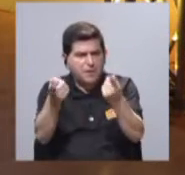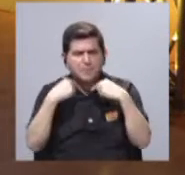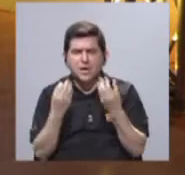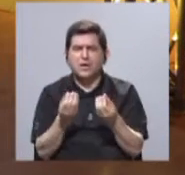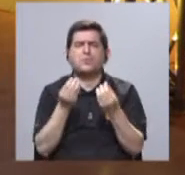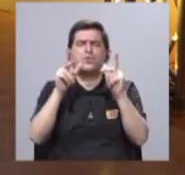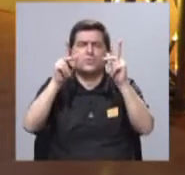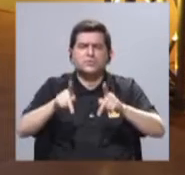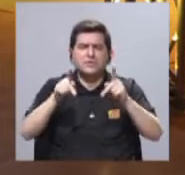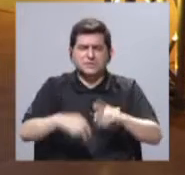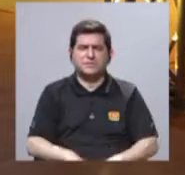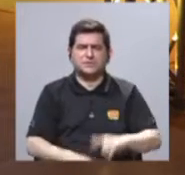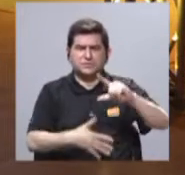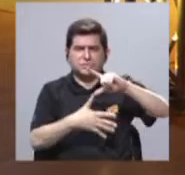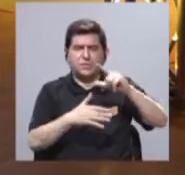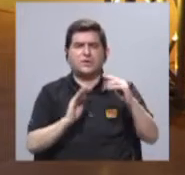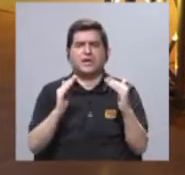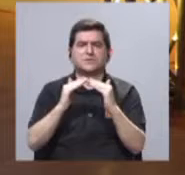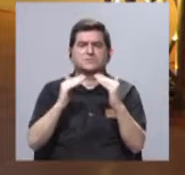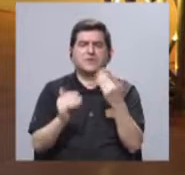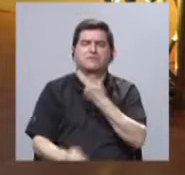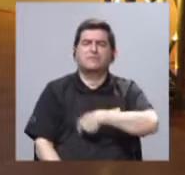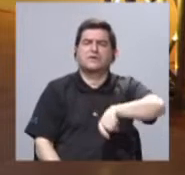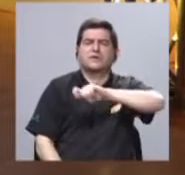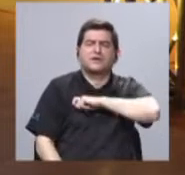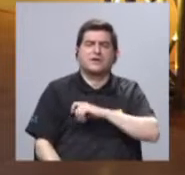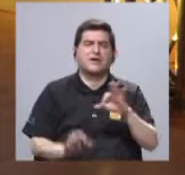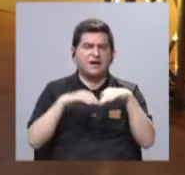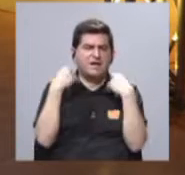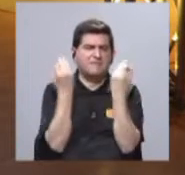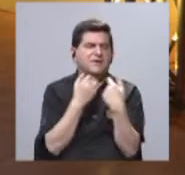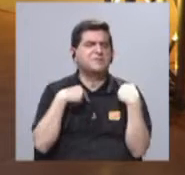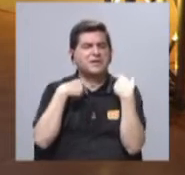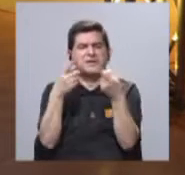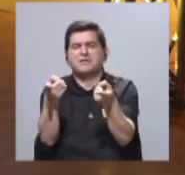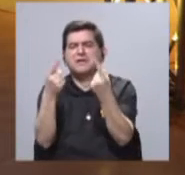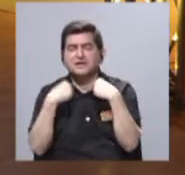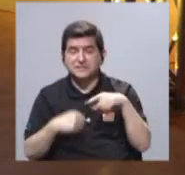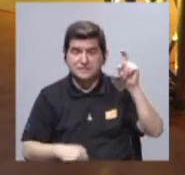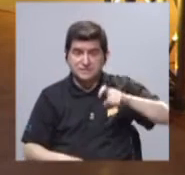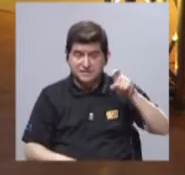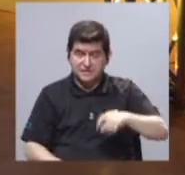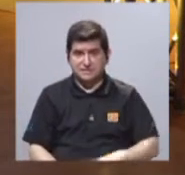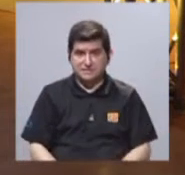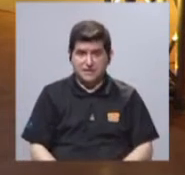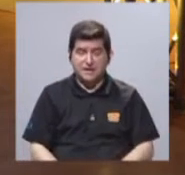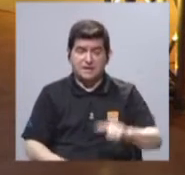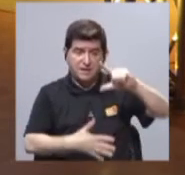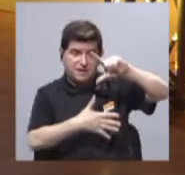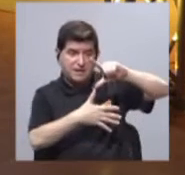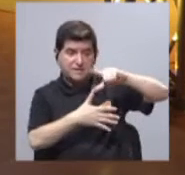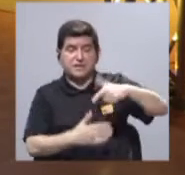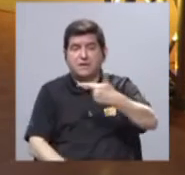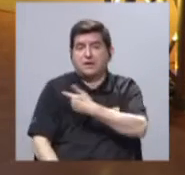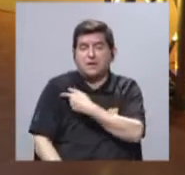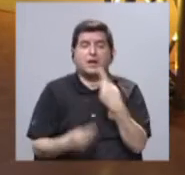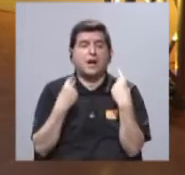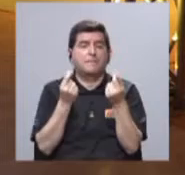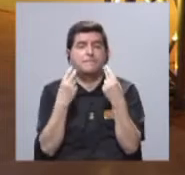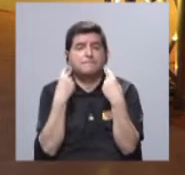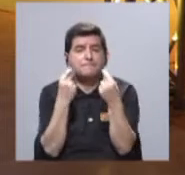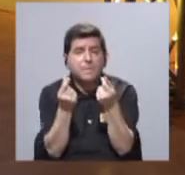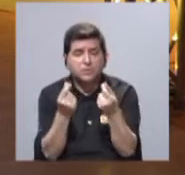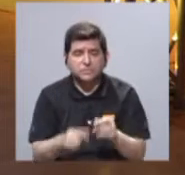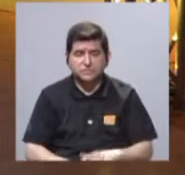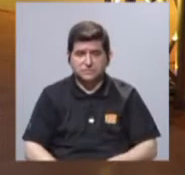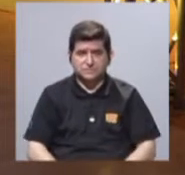viene mucha población latinoamerica viviendo en españa las familias van y vienen necesitamos que para adquirir latinoamérica es que vacunará cuanto